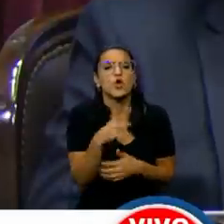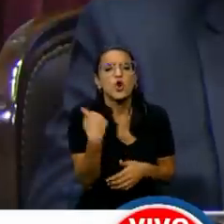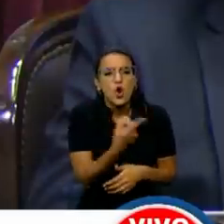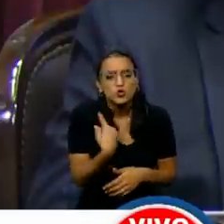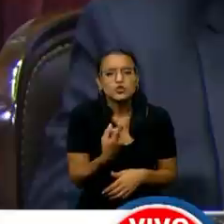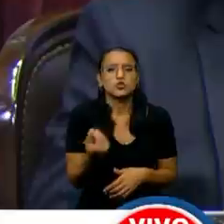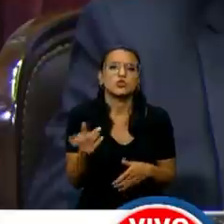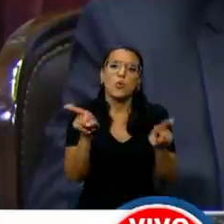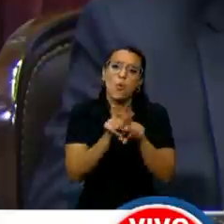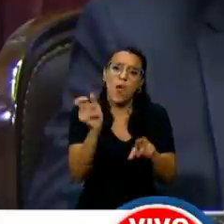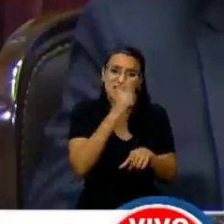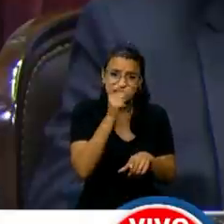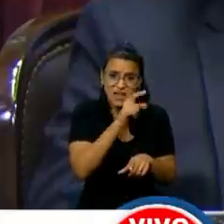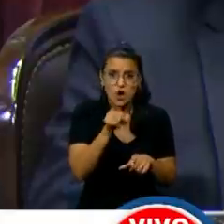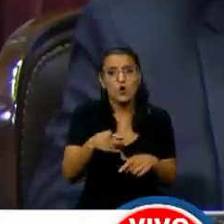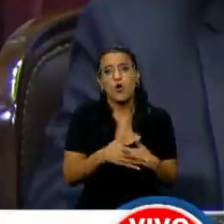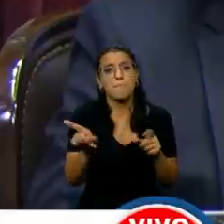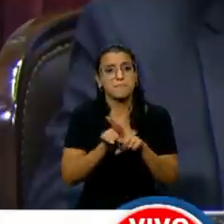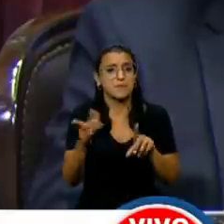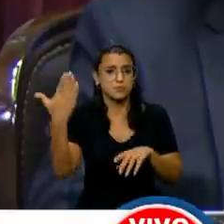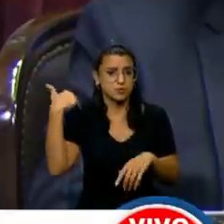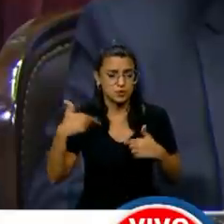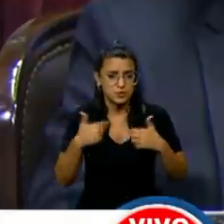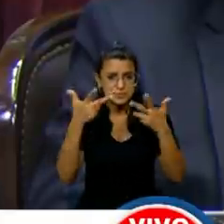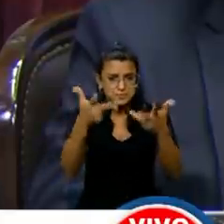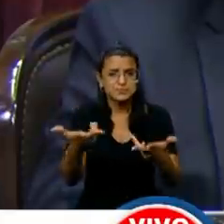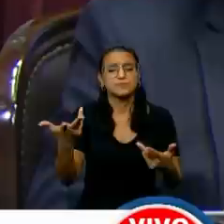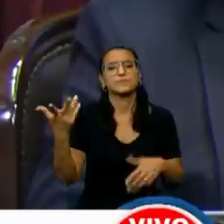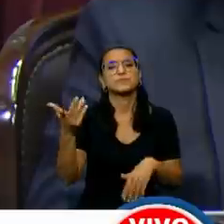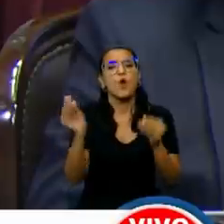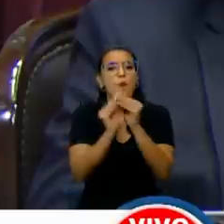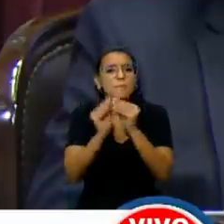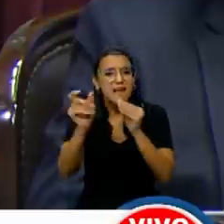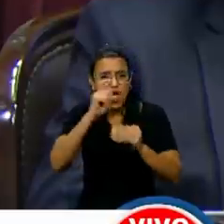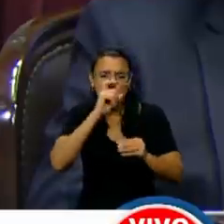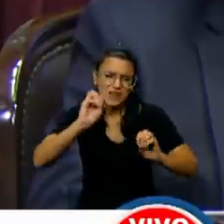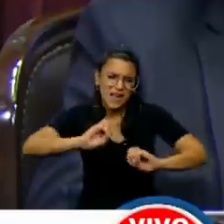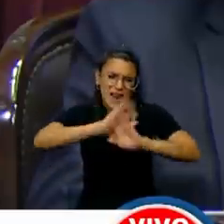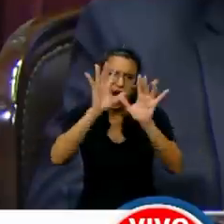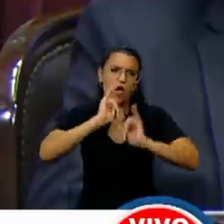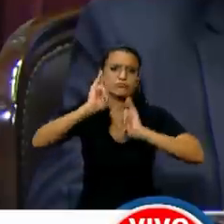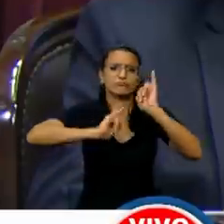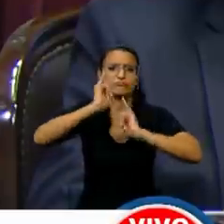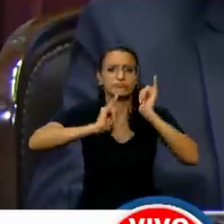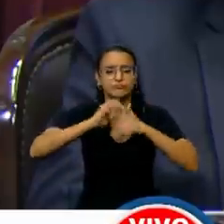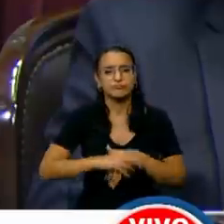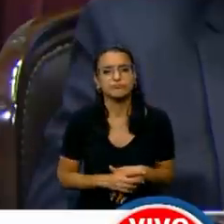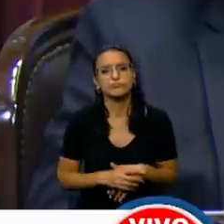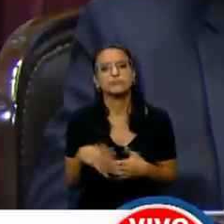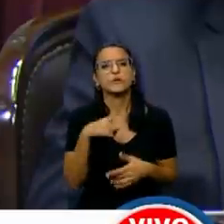tenemos igual que él ya que lo decía en mis colegas de corrientes con claridad tenemos